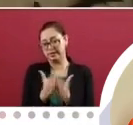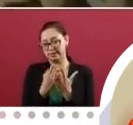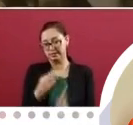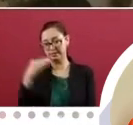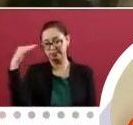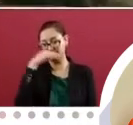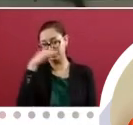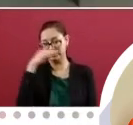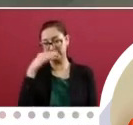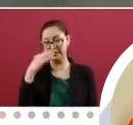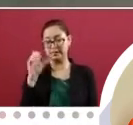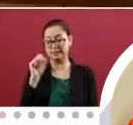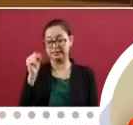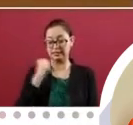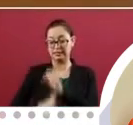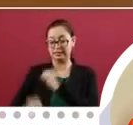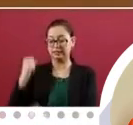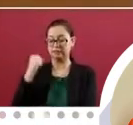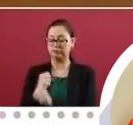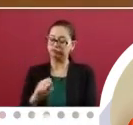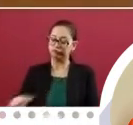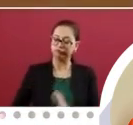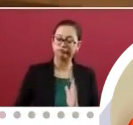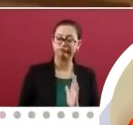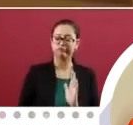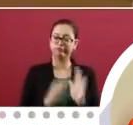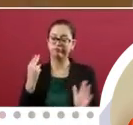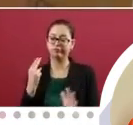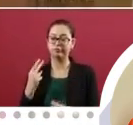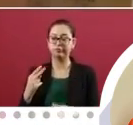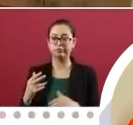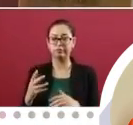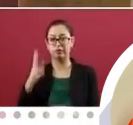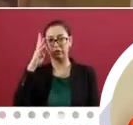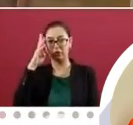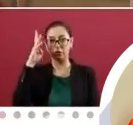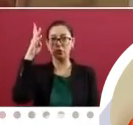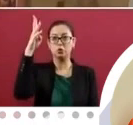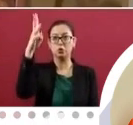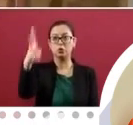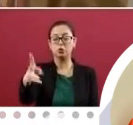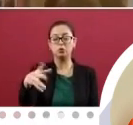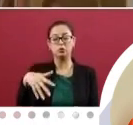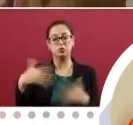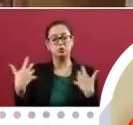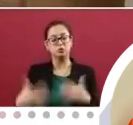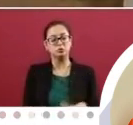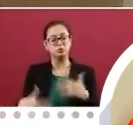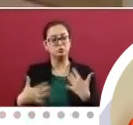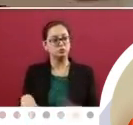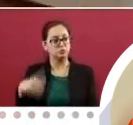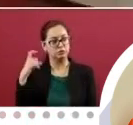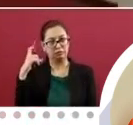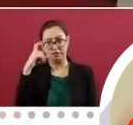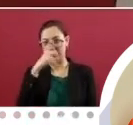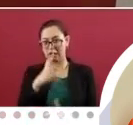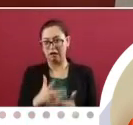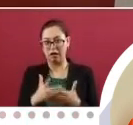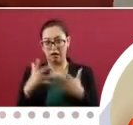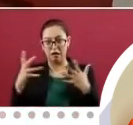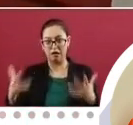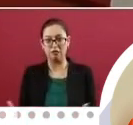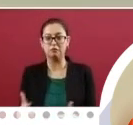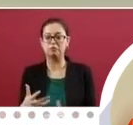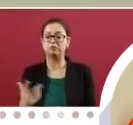y la única partida de más grande, digamos, era esta, la de papel, por de 221 millones